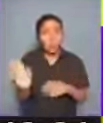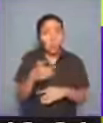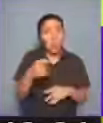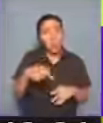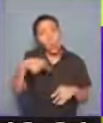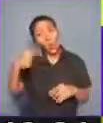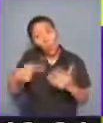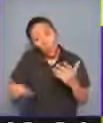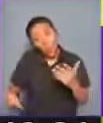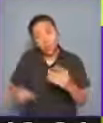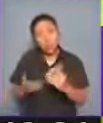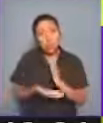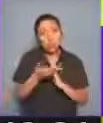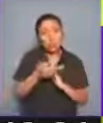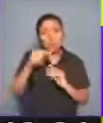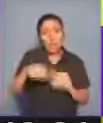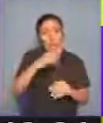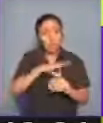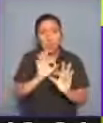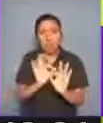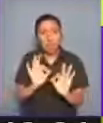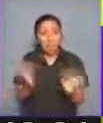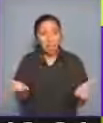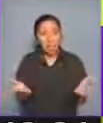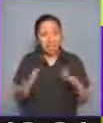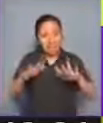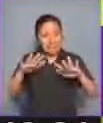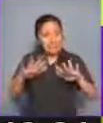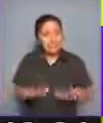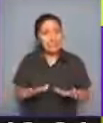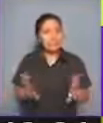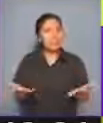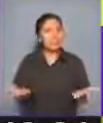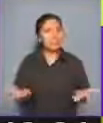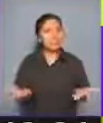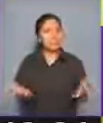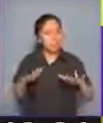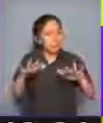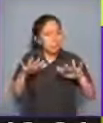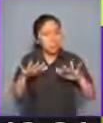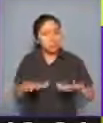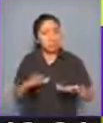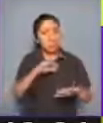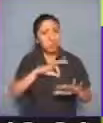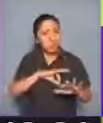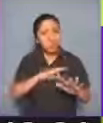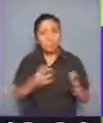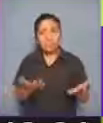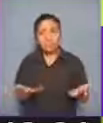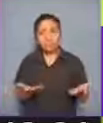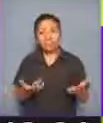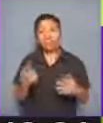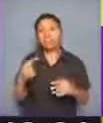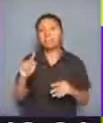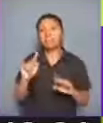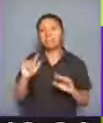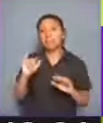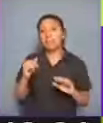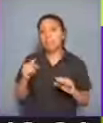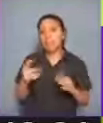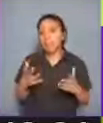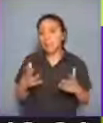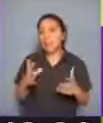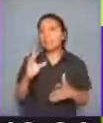jubilaciones exactamente claro se mantiene todo Ahí está en standby está todo estancado pero sí hay bastante golpes al